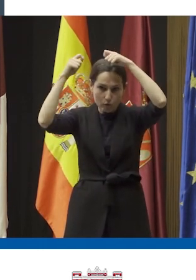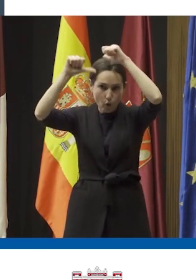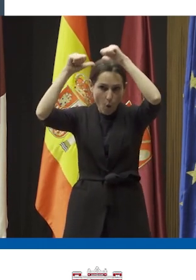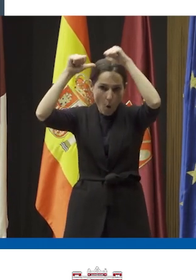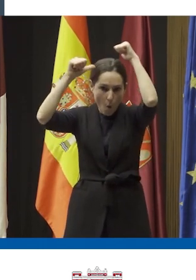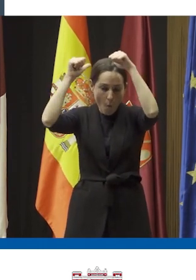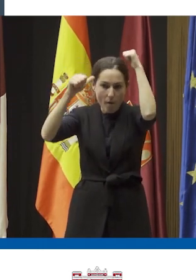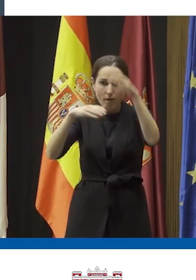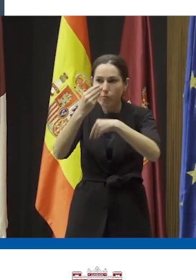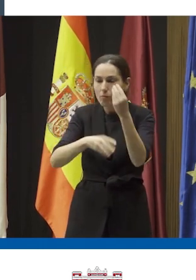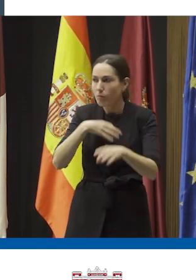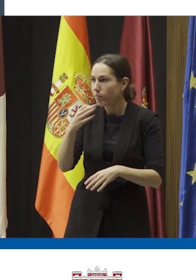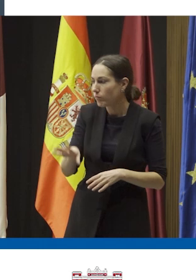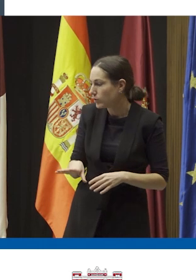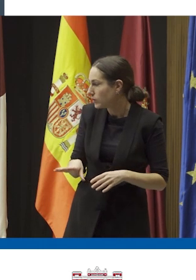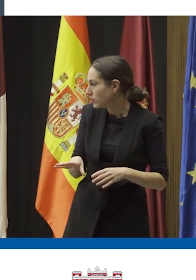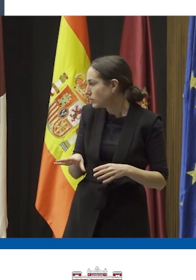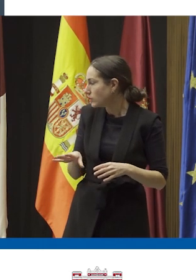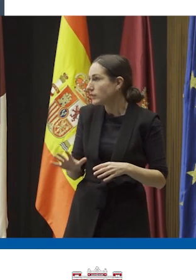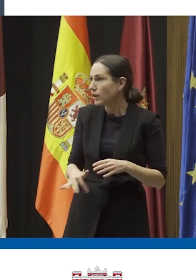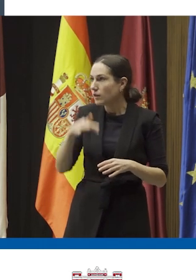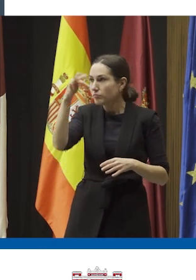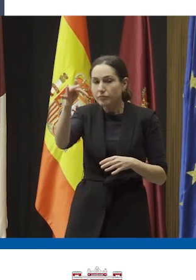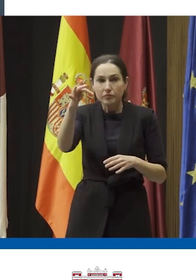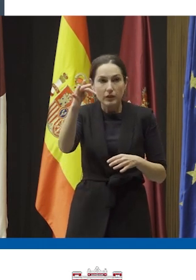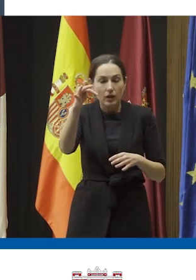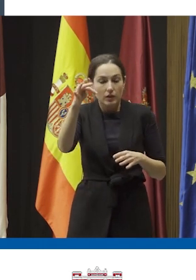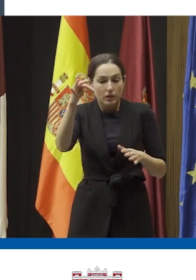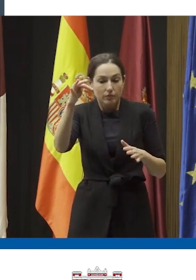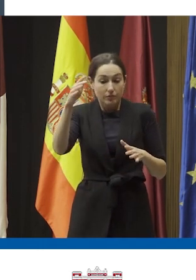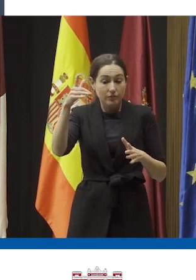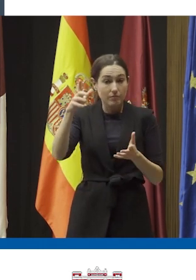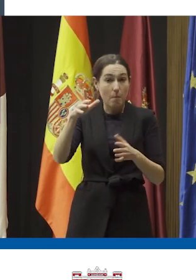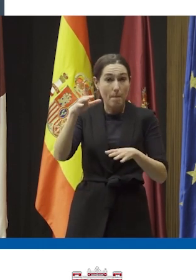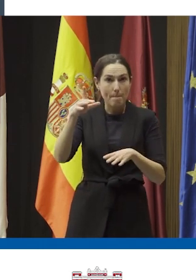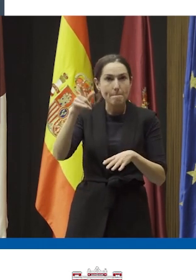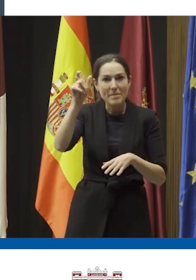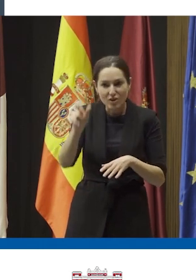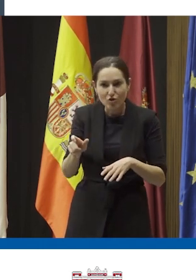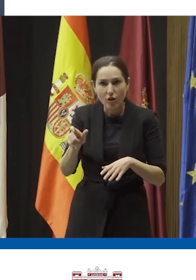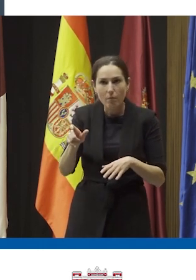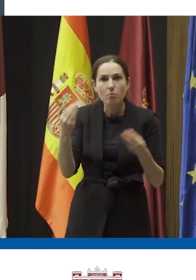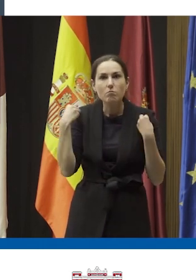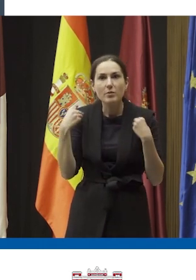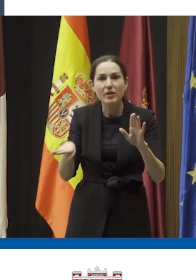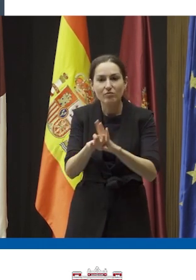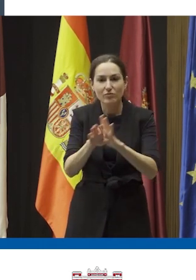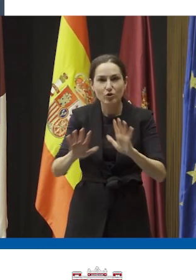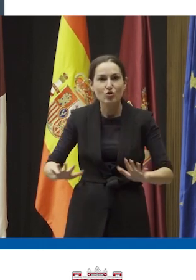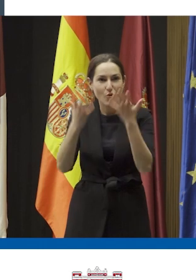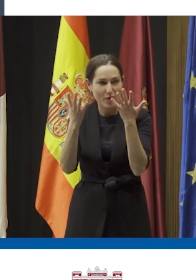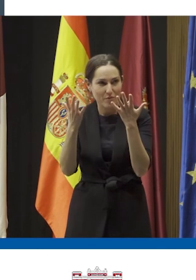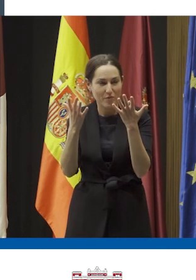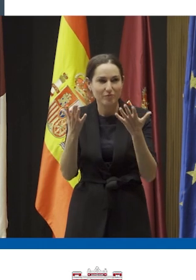hacer. Y no solamente eso, es que además el paciente con la craneotomía sobrevivió. Pues ha podido comprobar